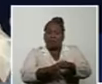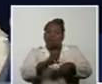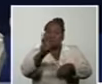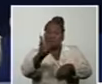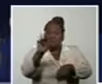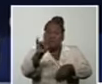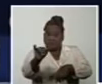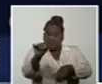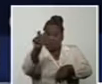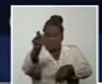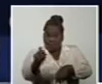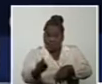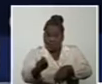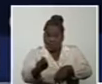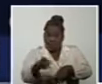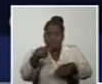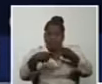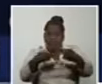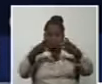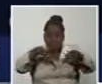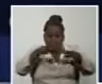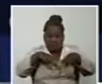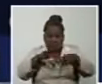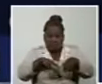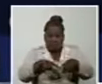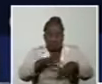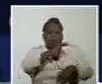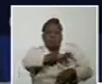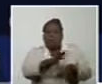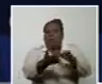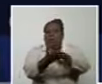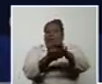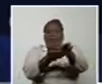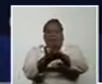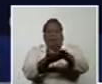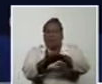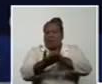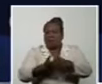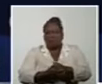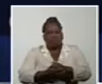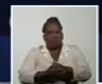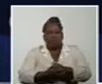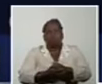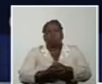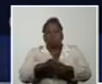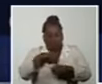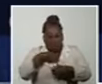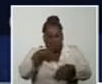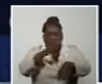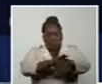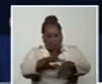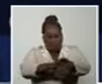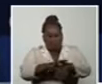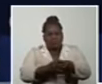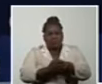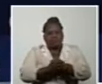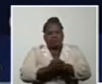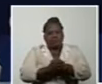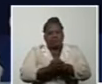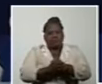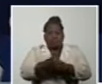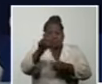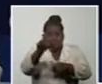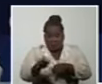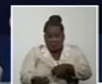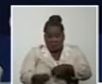detectaron eran asintomáticos en el momento del diagnóstico. Y